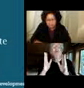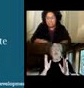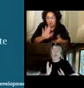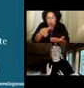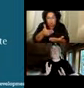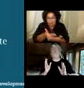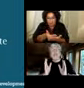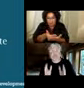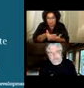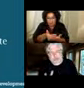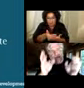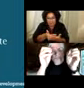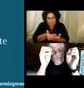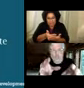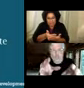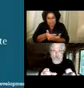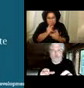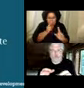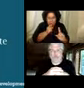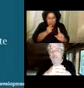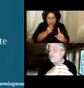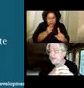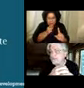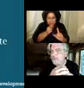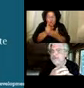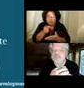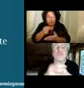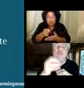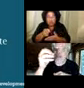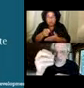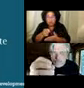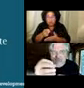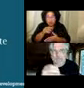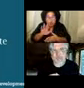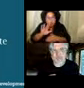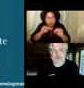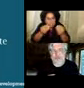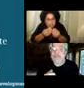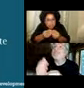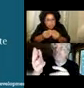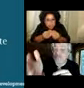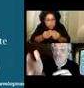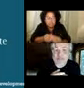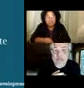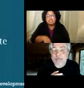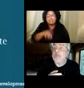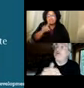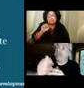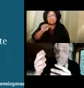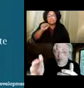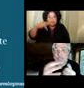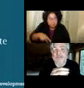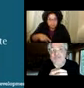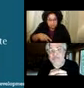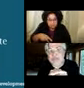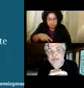nacionales. Todo esto con el fin, con el objetivo para ayudarle a usted como una organización